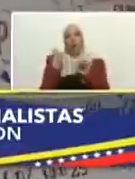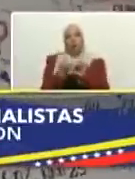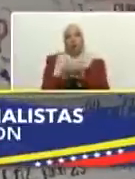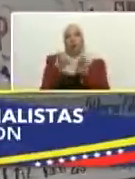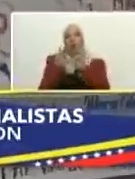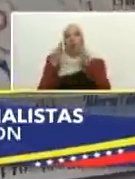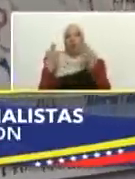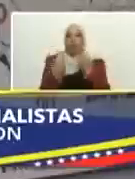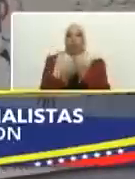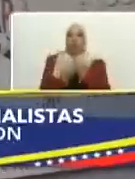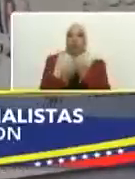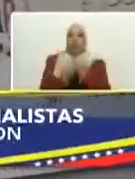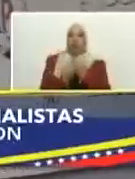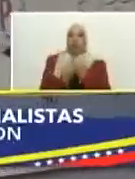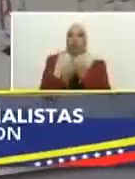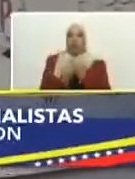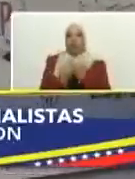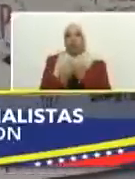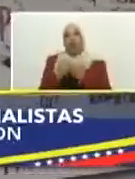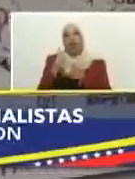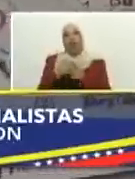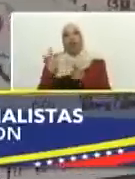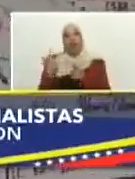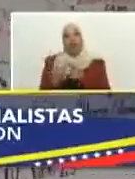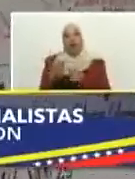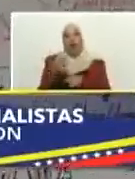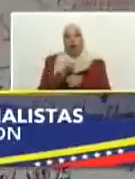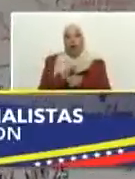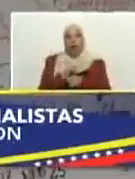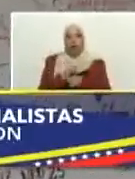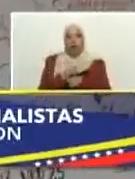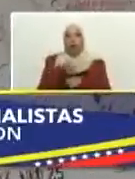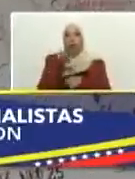las familias vulnerables, que en ese entonces teníamos